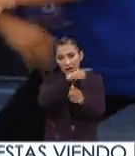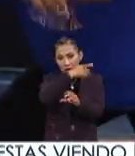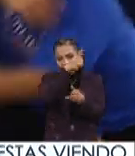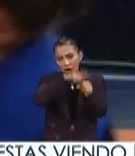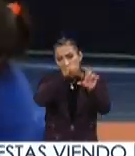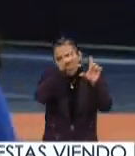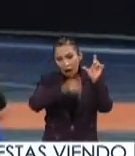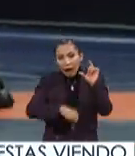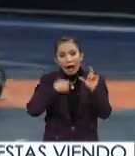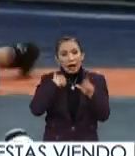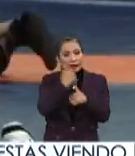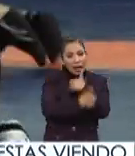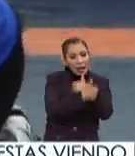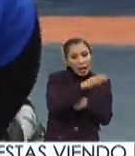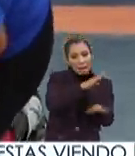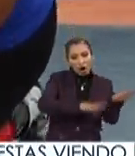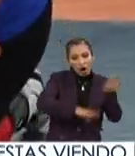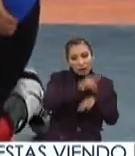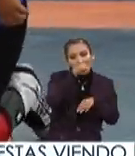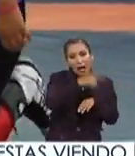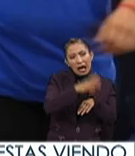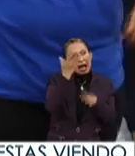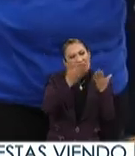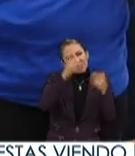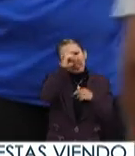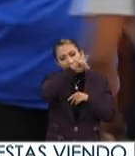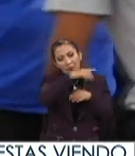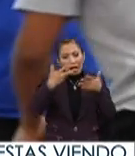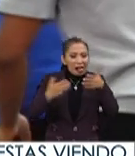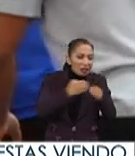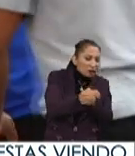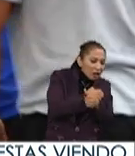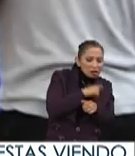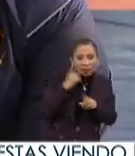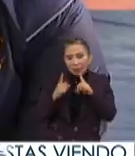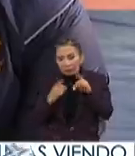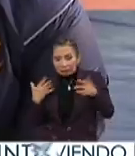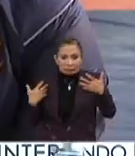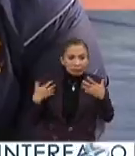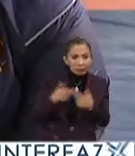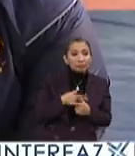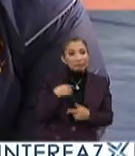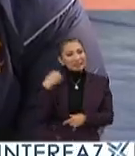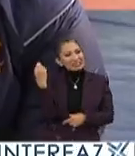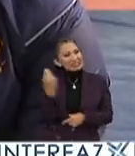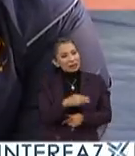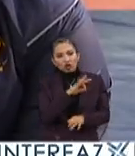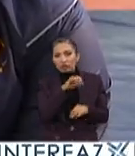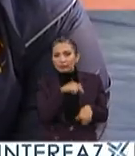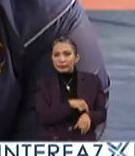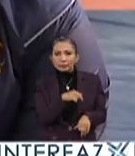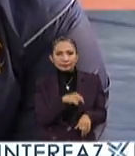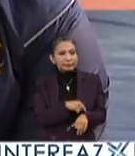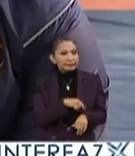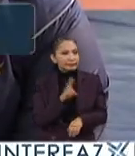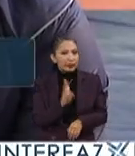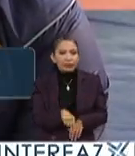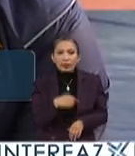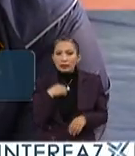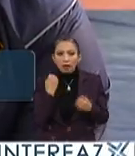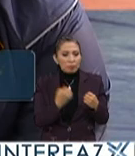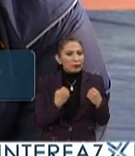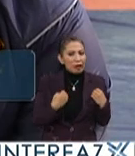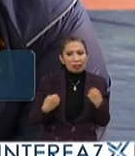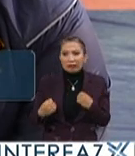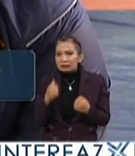nacional. Pasante de la carrera de biología, tuvo días complicados para combinar educación y deporte. Requiere todo el tiempo. En realidad nunca tienes